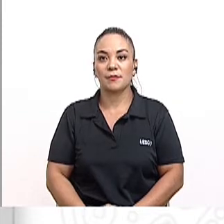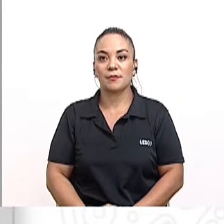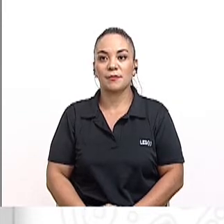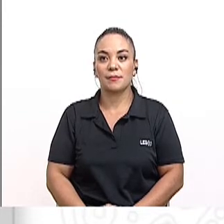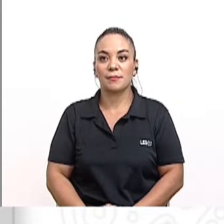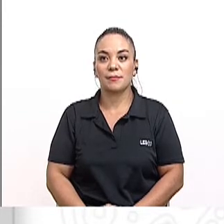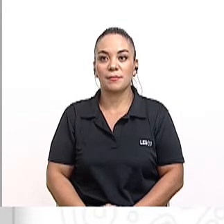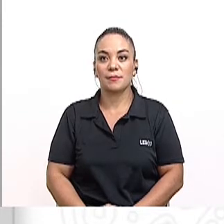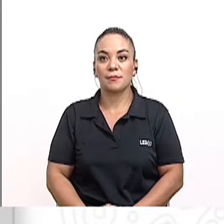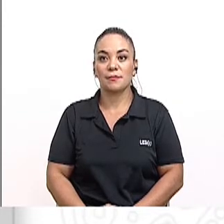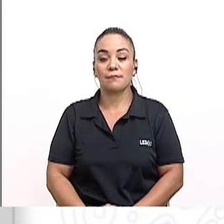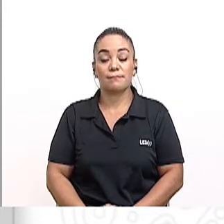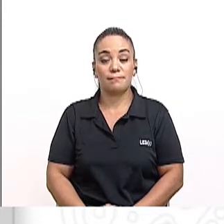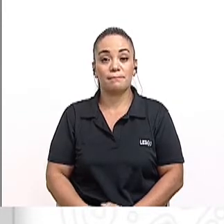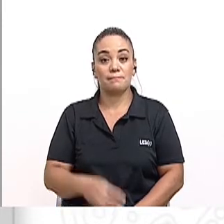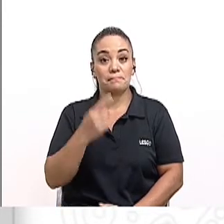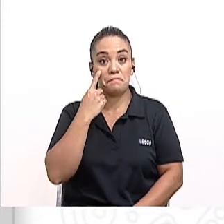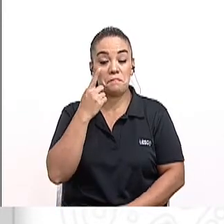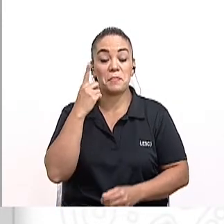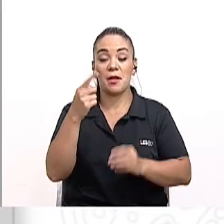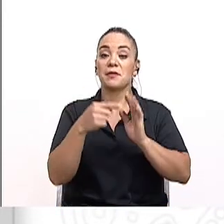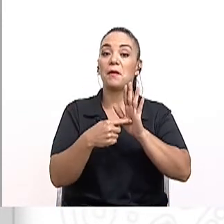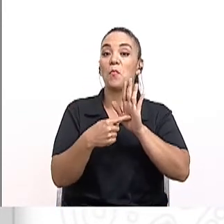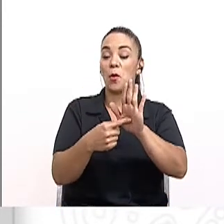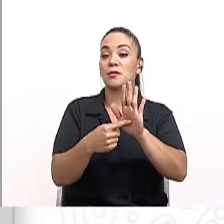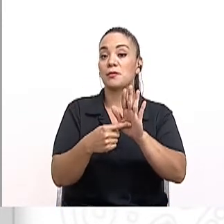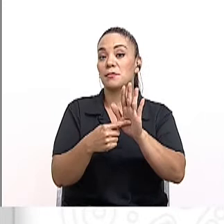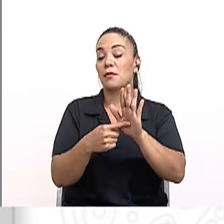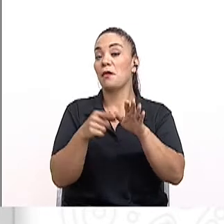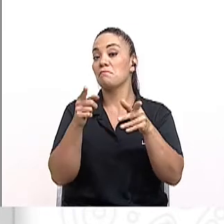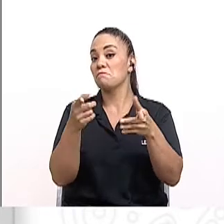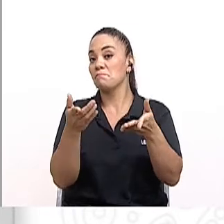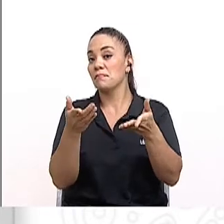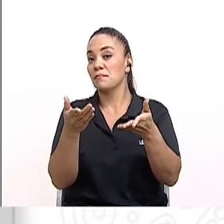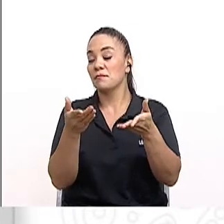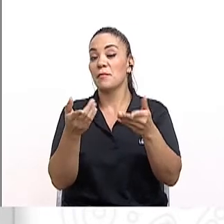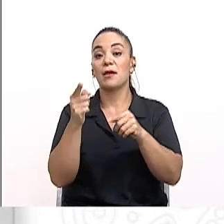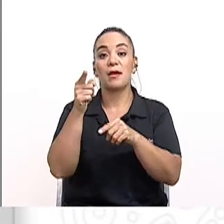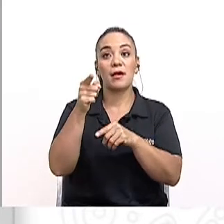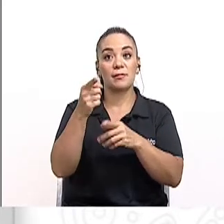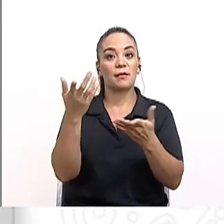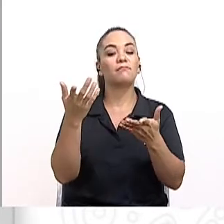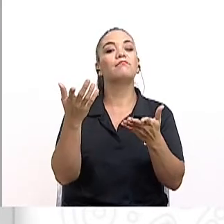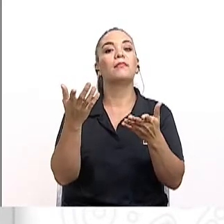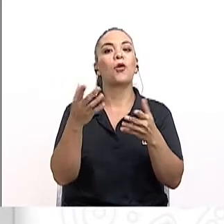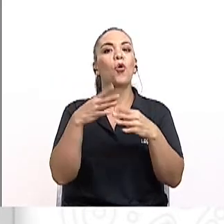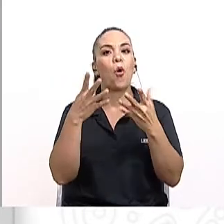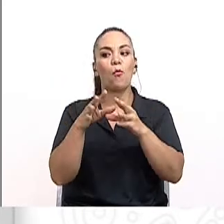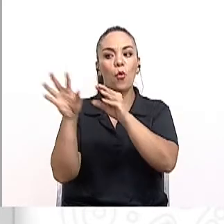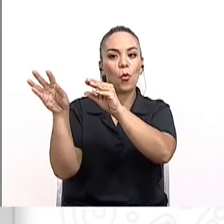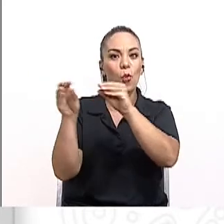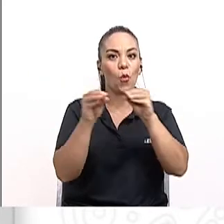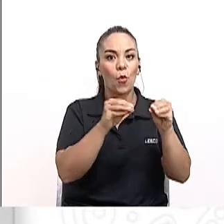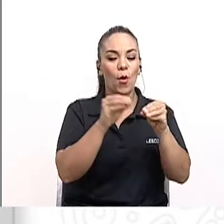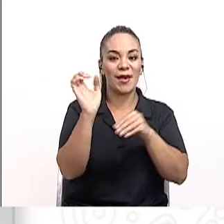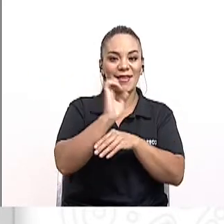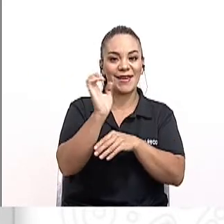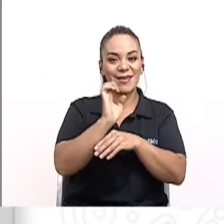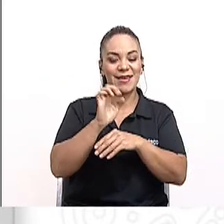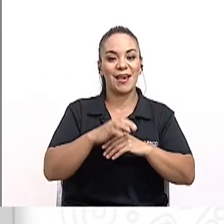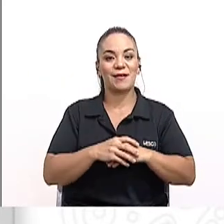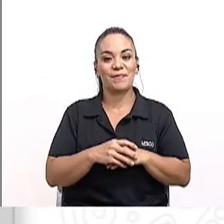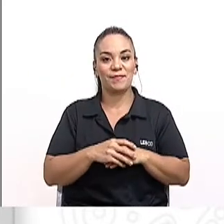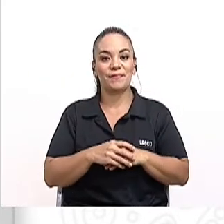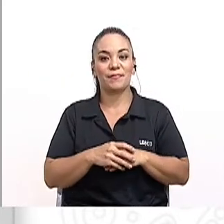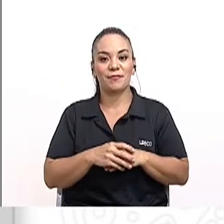Y con esto se demuestra cómo tenemos, en este caso, una transferencia de energía, que sería un